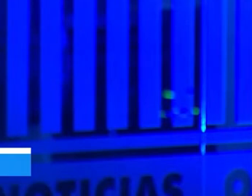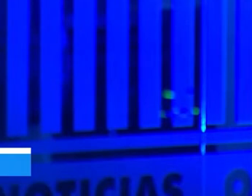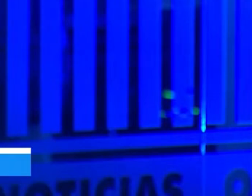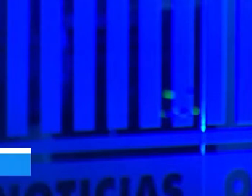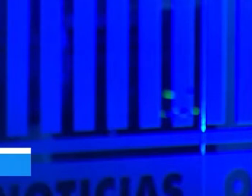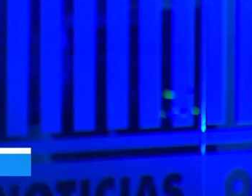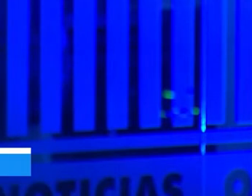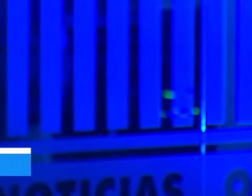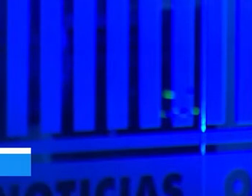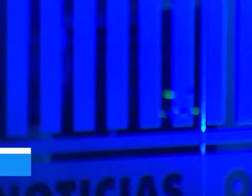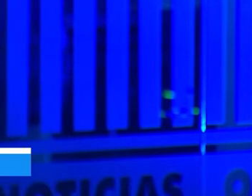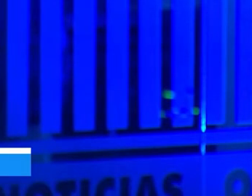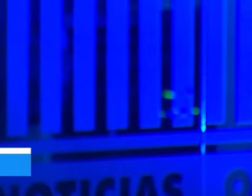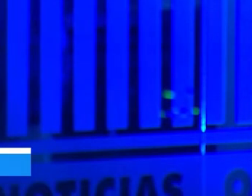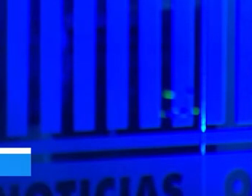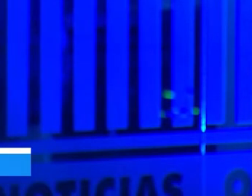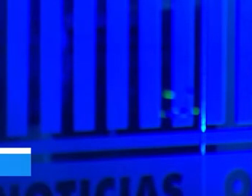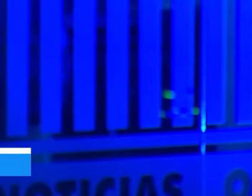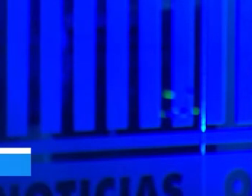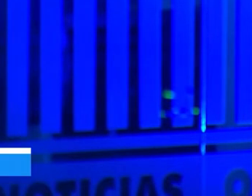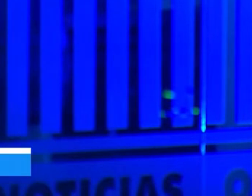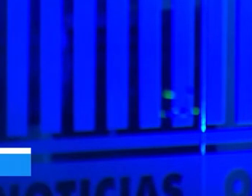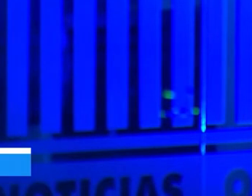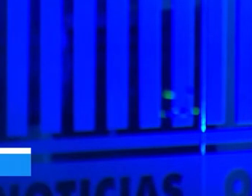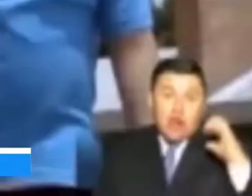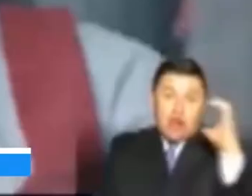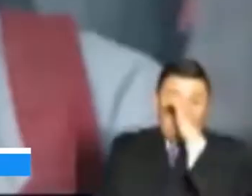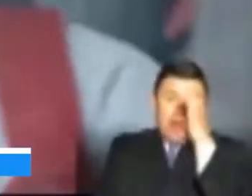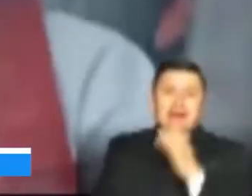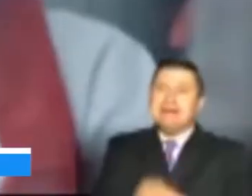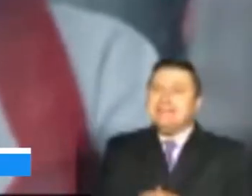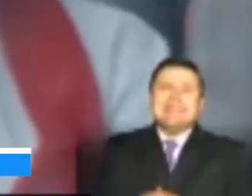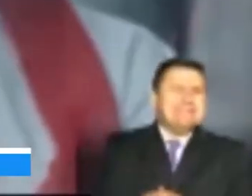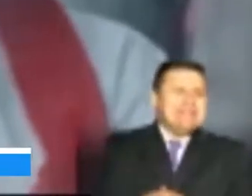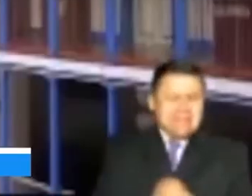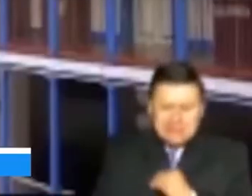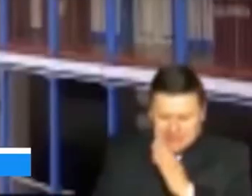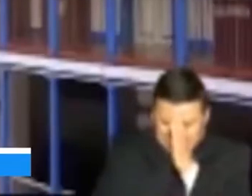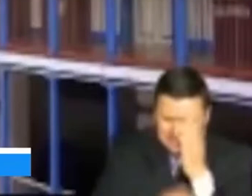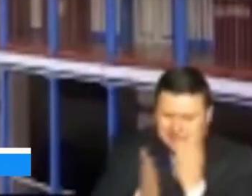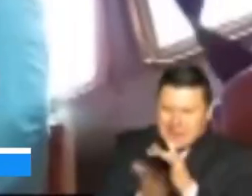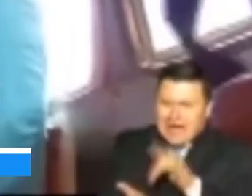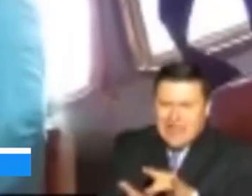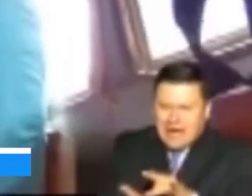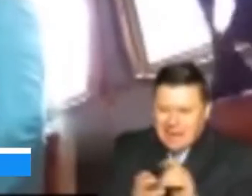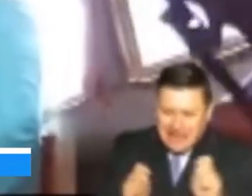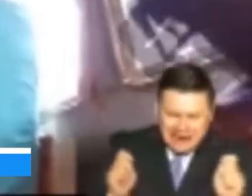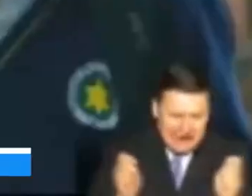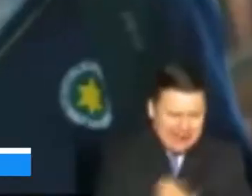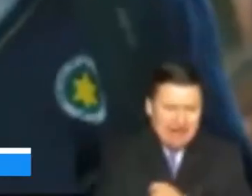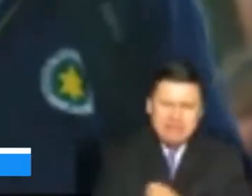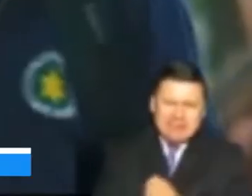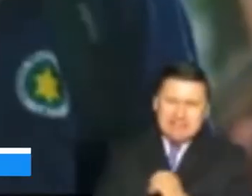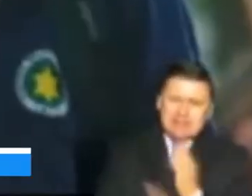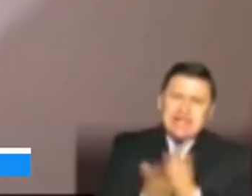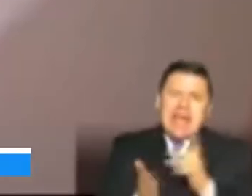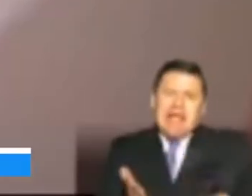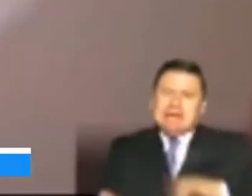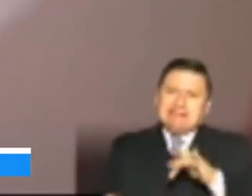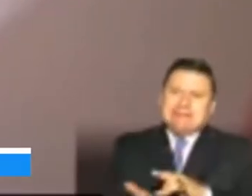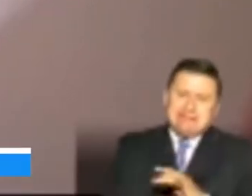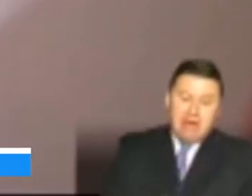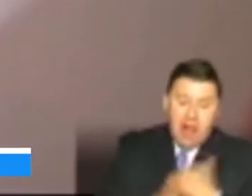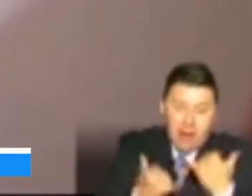semana se pondrá en marcha el proyecto Mi Señal. Teniendo en cuenta que en esta cuarentena muchos estudiantes